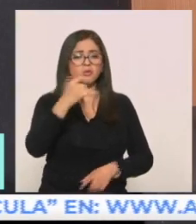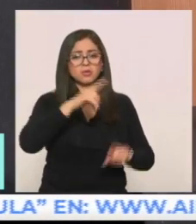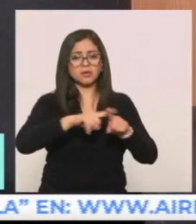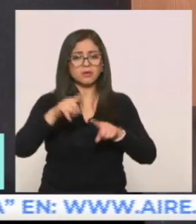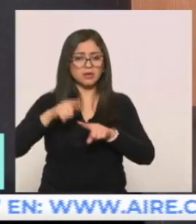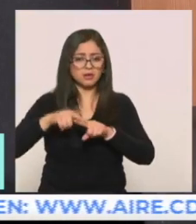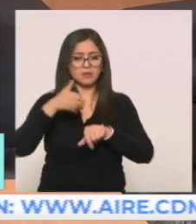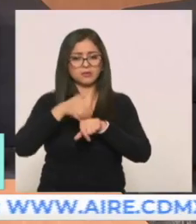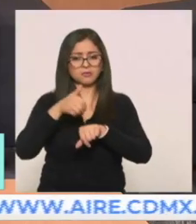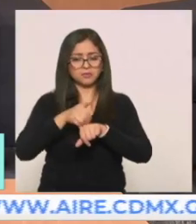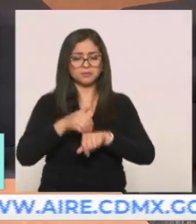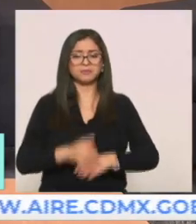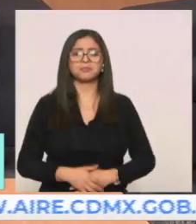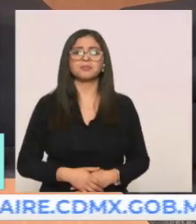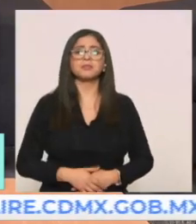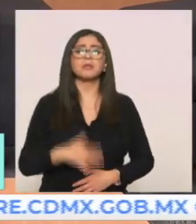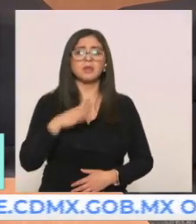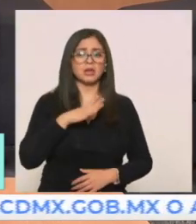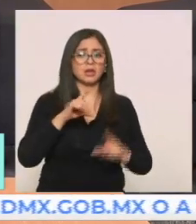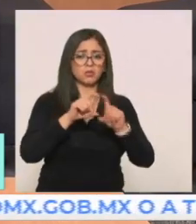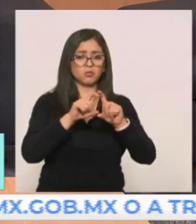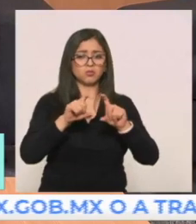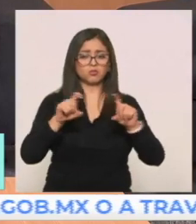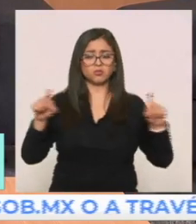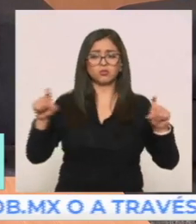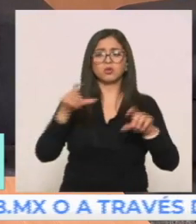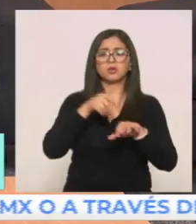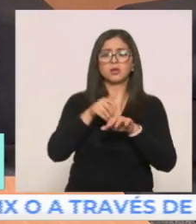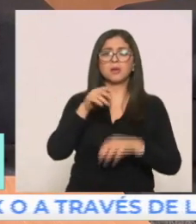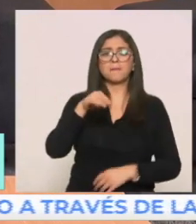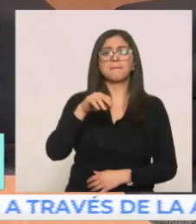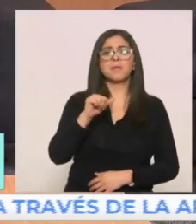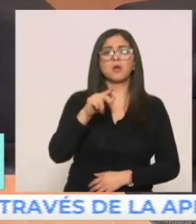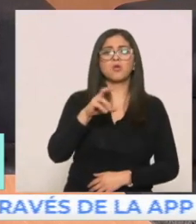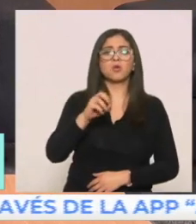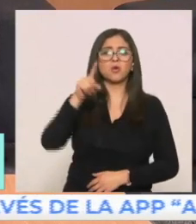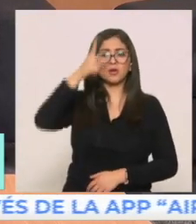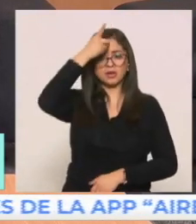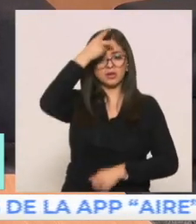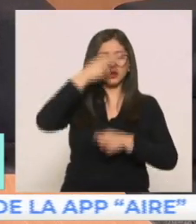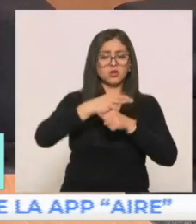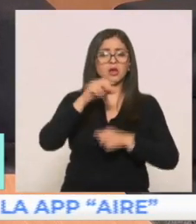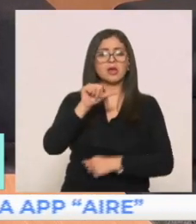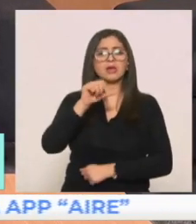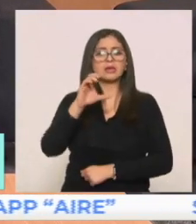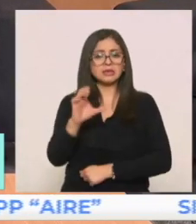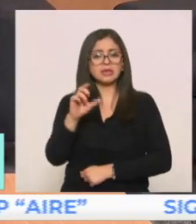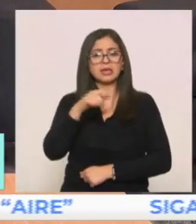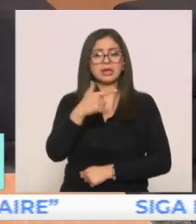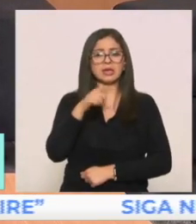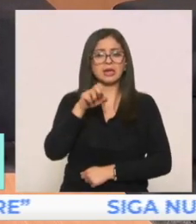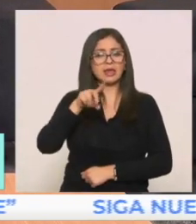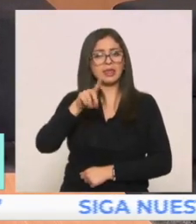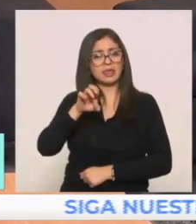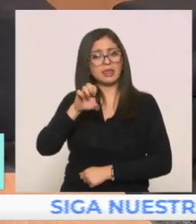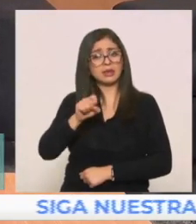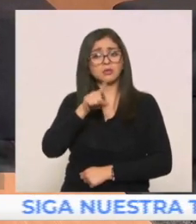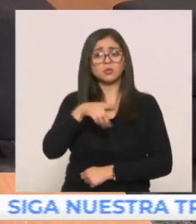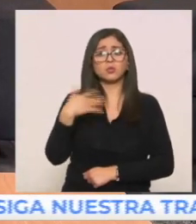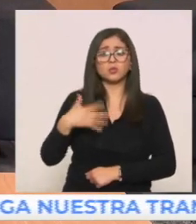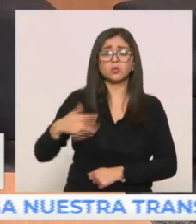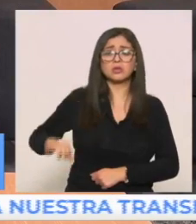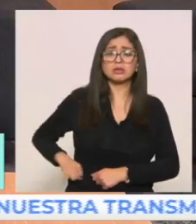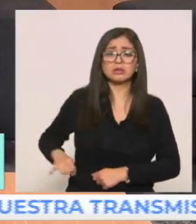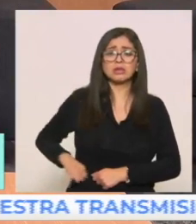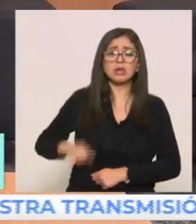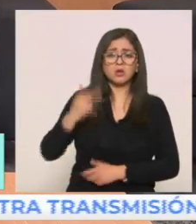5584-0601. Ahí estuvieron apareciendo también las redes sociales a través de la pantalla. Mauro Vargas, director de la Asociación Civil Gendes, muchísimas gracias. Qué interesante proyecto. Ojalá que